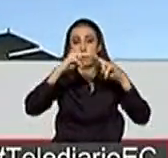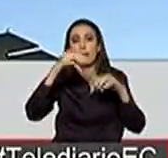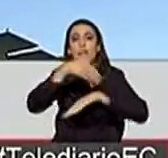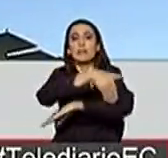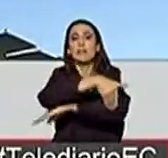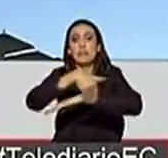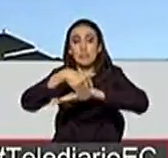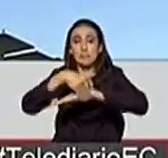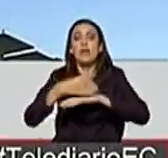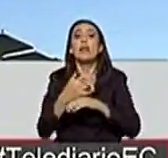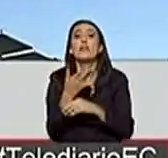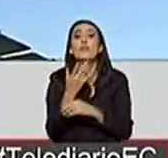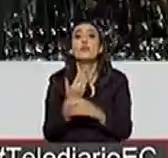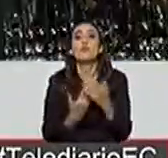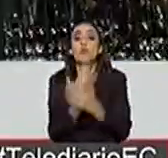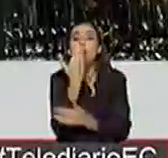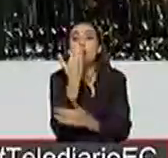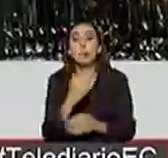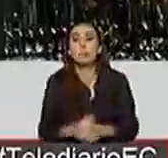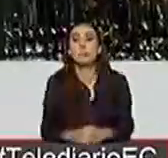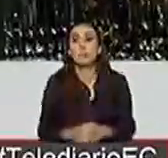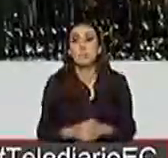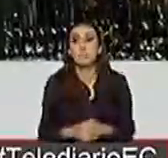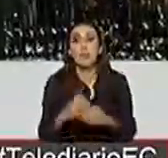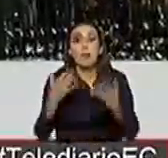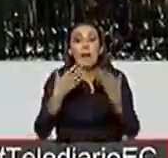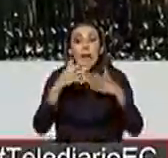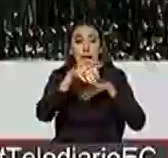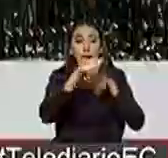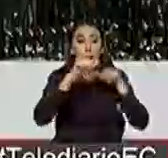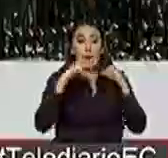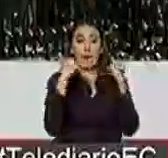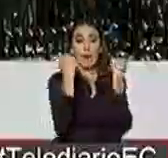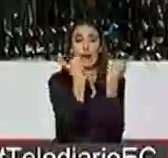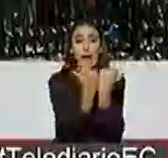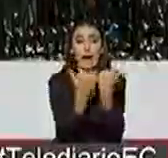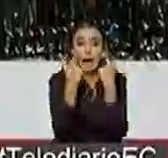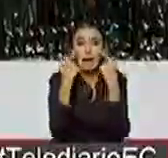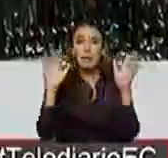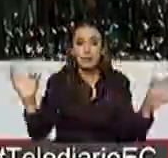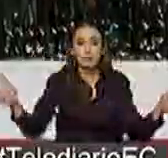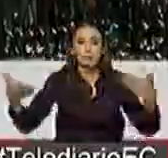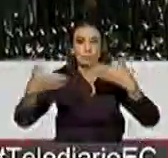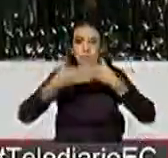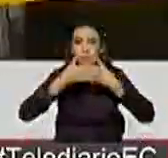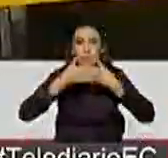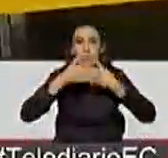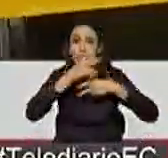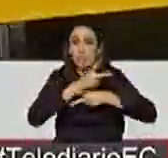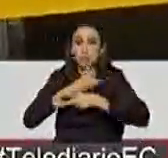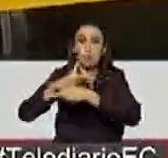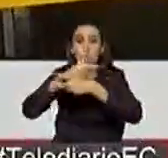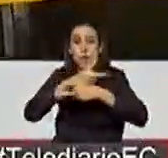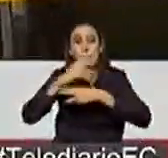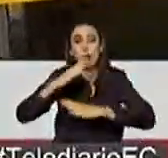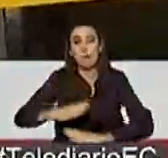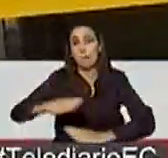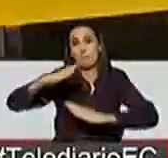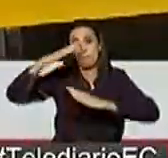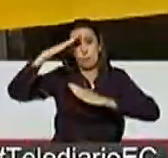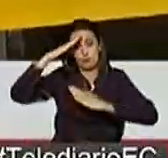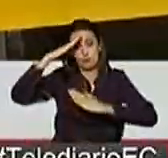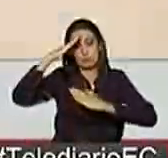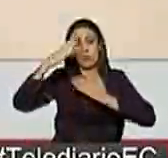las calles de aguas y 6 de diciembre las áreas comprometidas fueron acordonadas y permanecen resguardadas por la policía nacional y